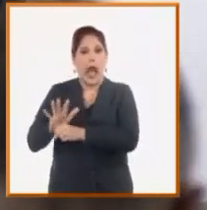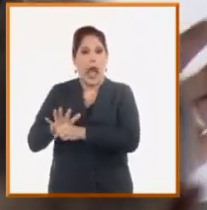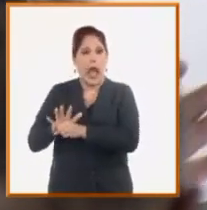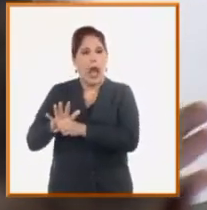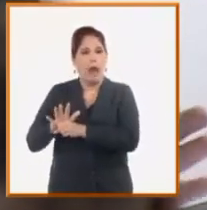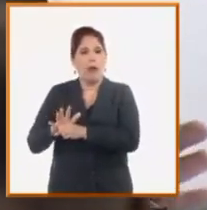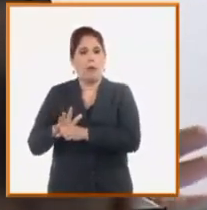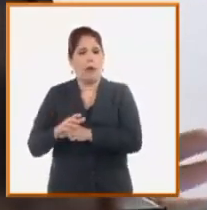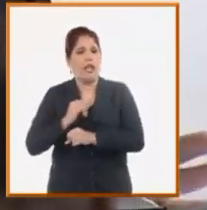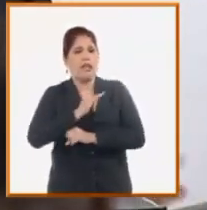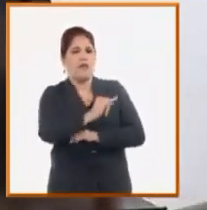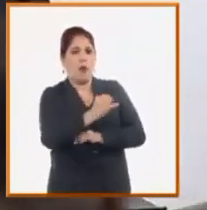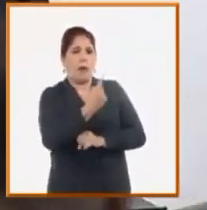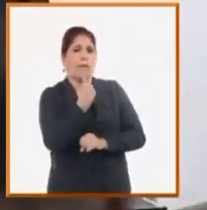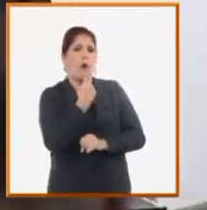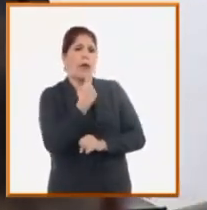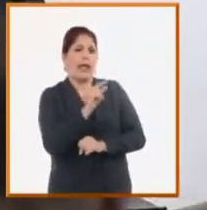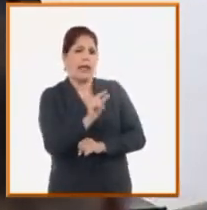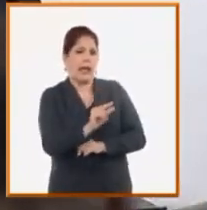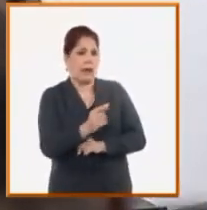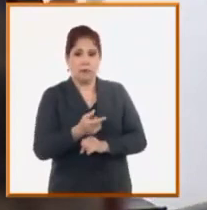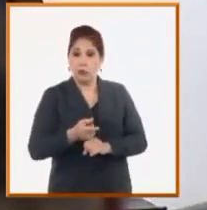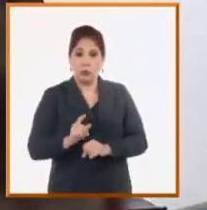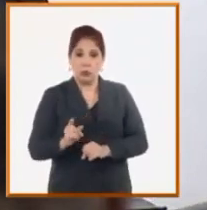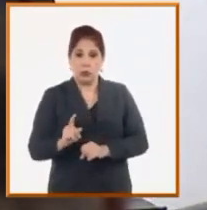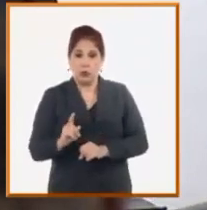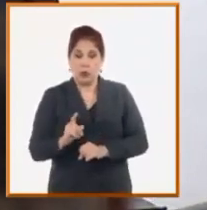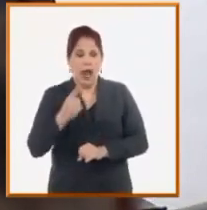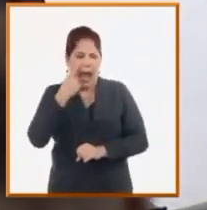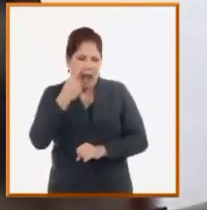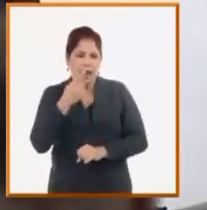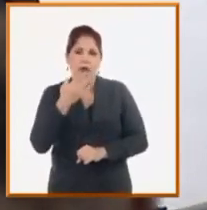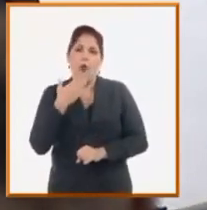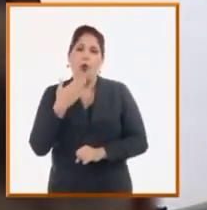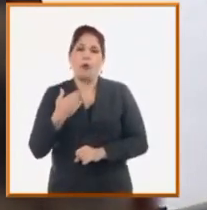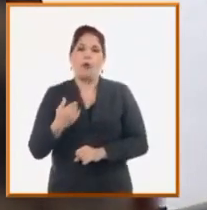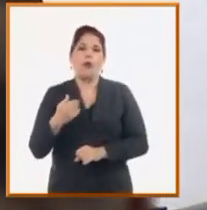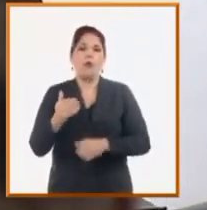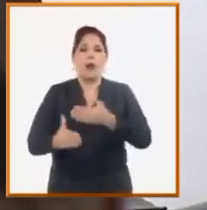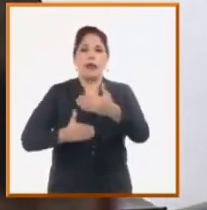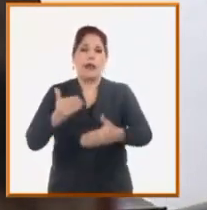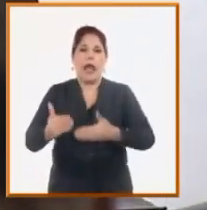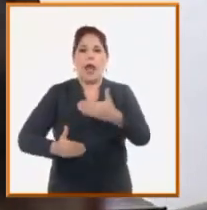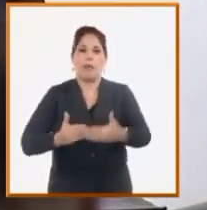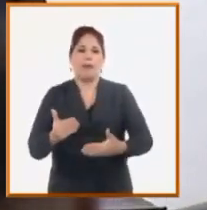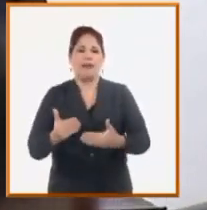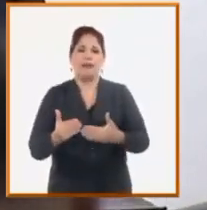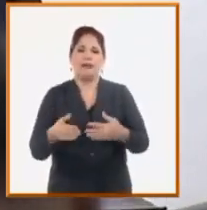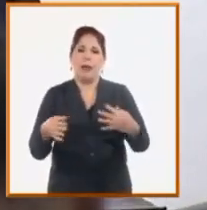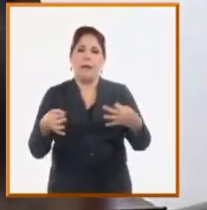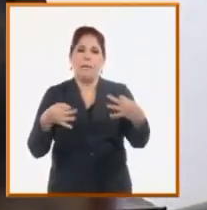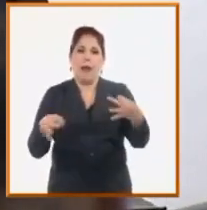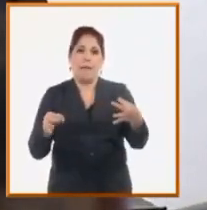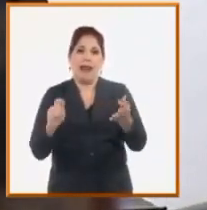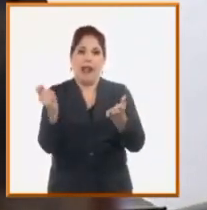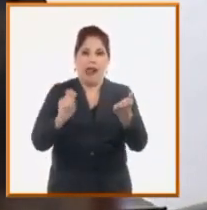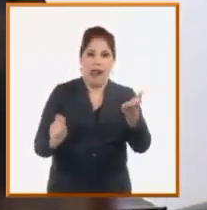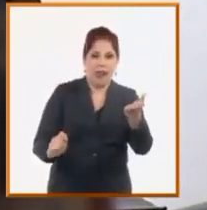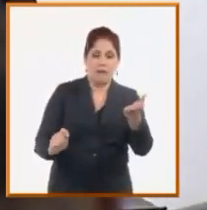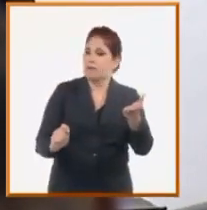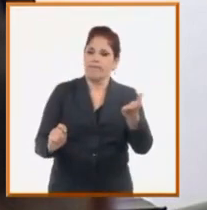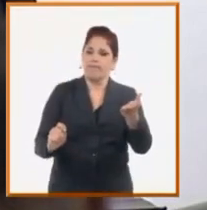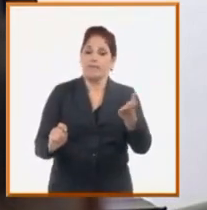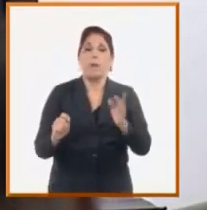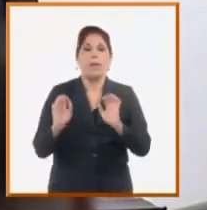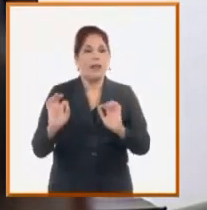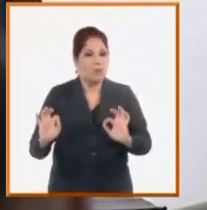Nosotros incluso hemos indicado, estamos hasta la voluntad de ver cómo simplificar la tributación de información, pero la